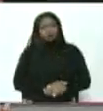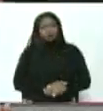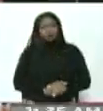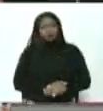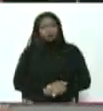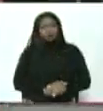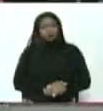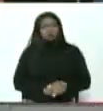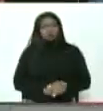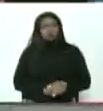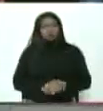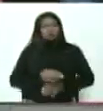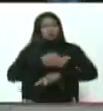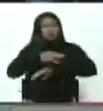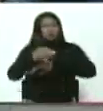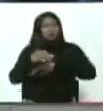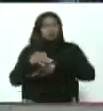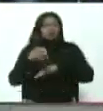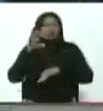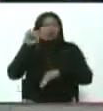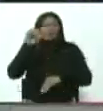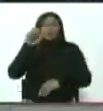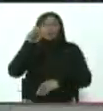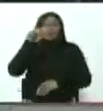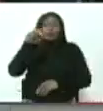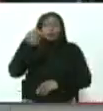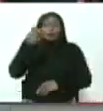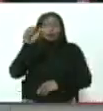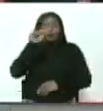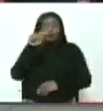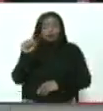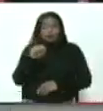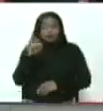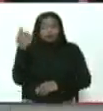En el municipio Monagas, Luis Silva.